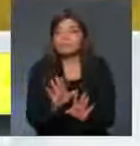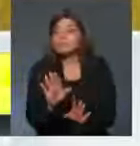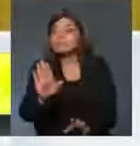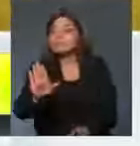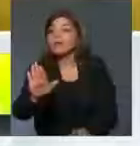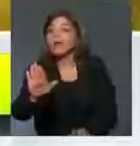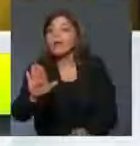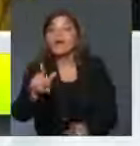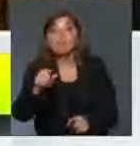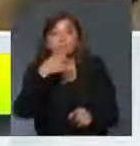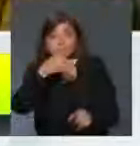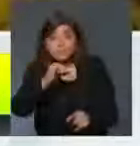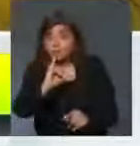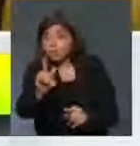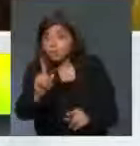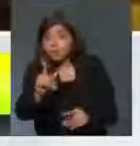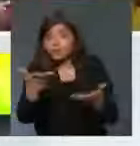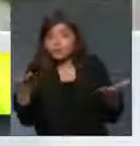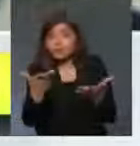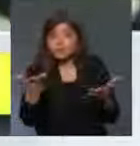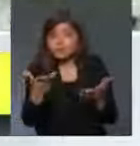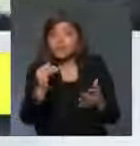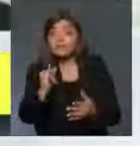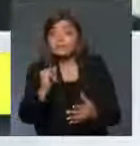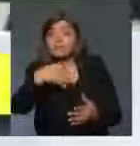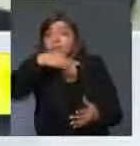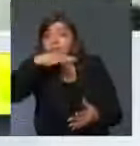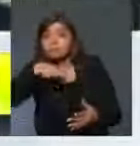Daniel va a hablar. Daniel.